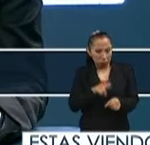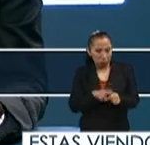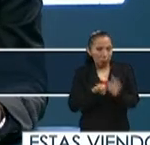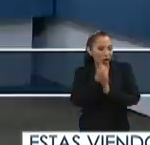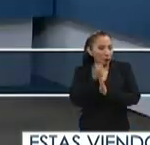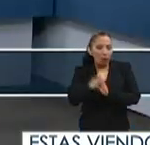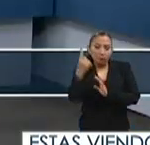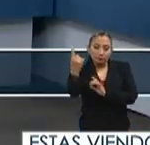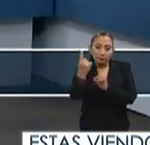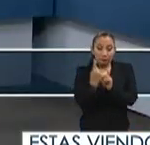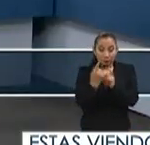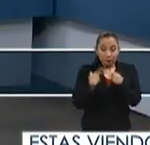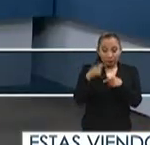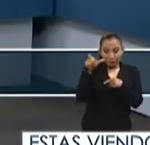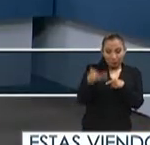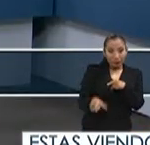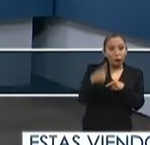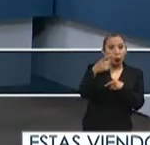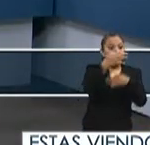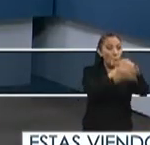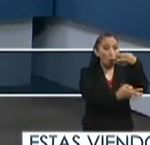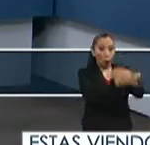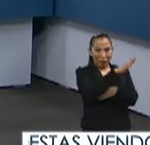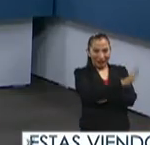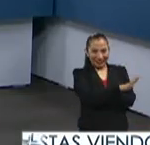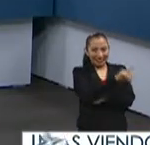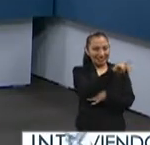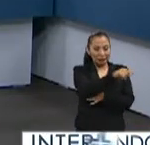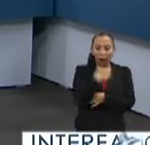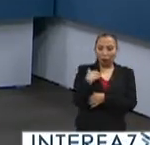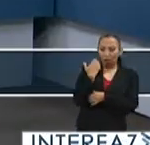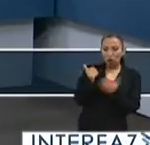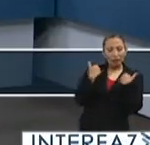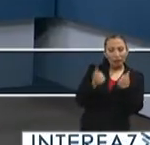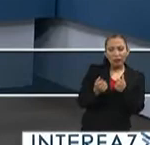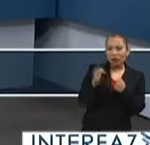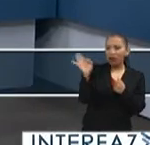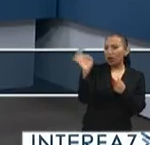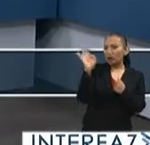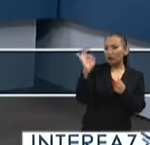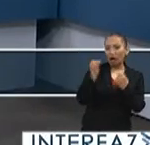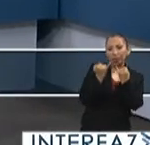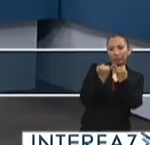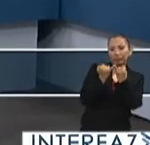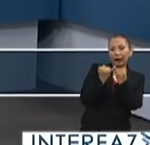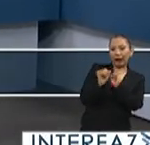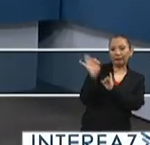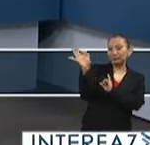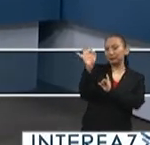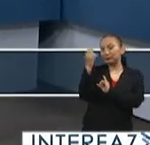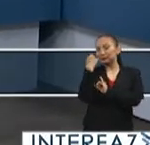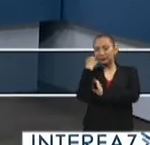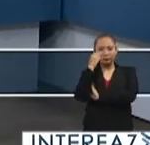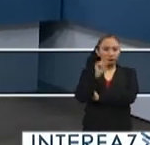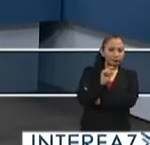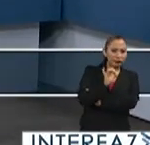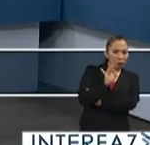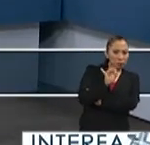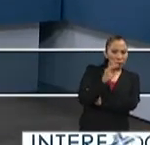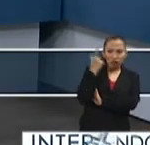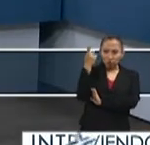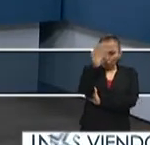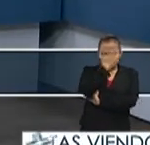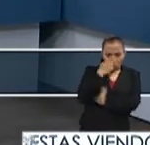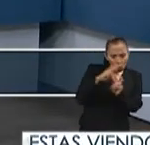personales de gente que ha sido afectada porque un juez no supo entender quizá la independencia de las probabilidades y al hacer